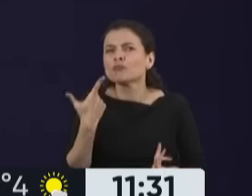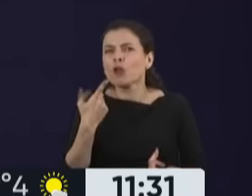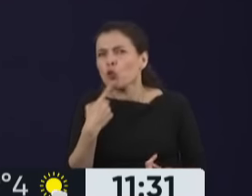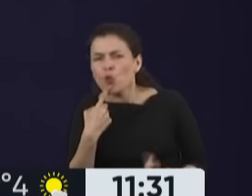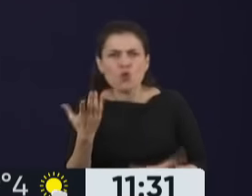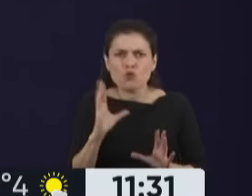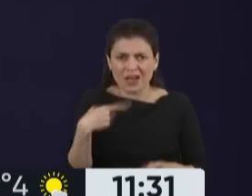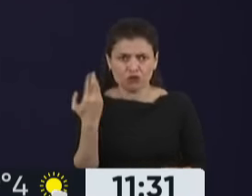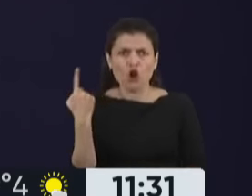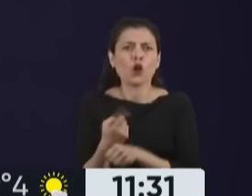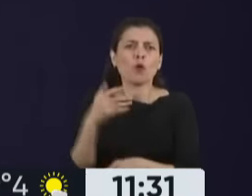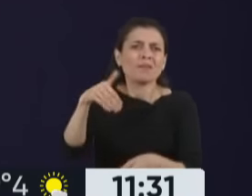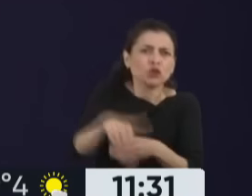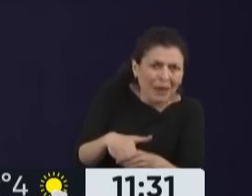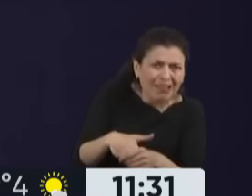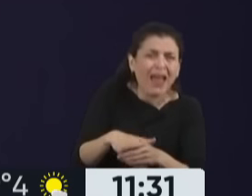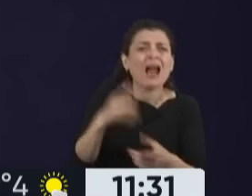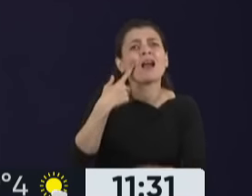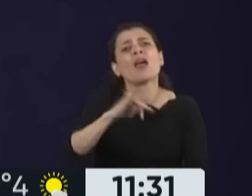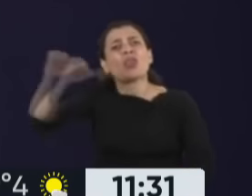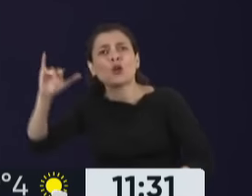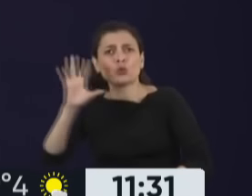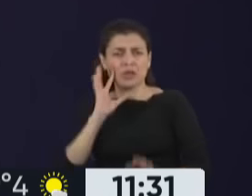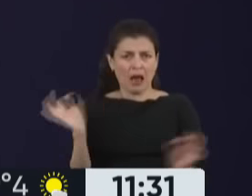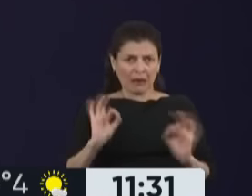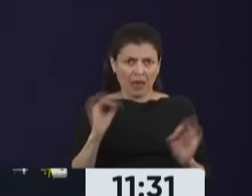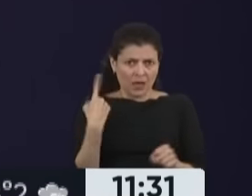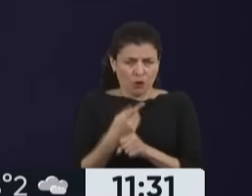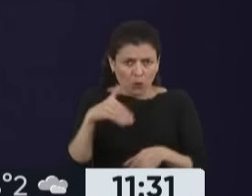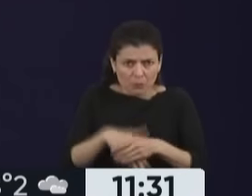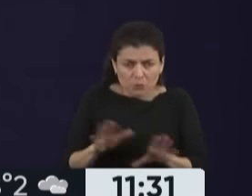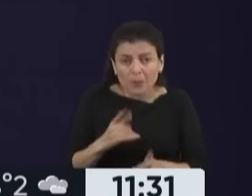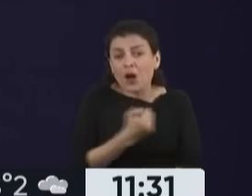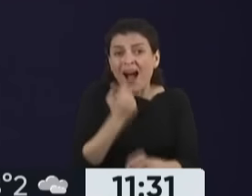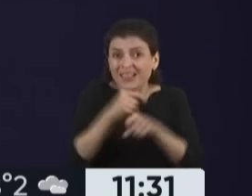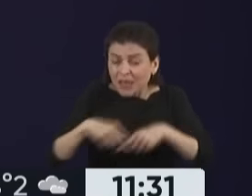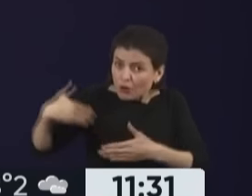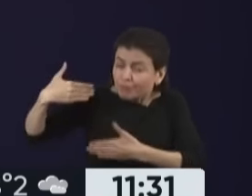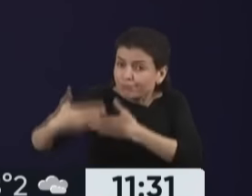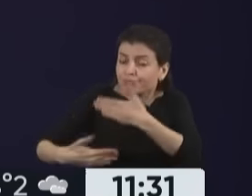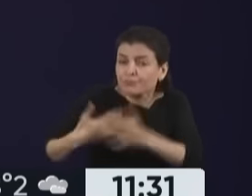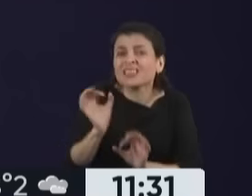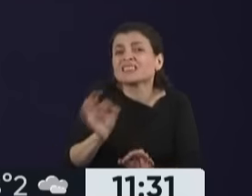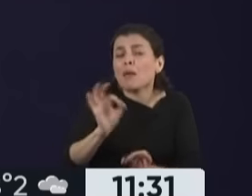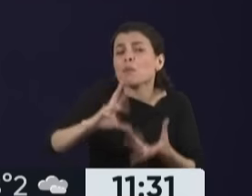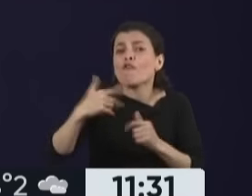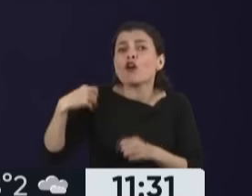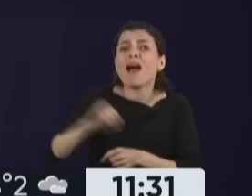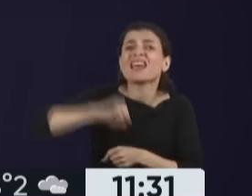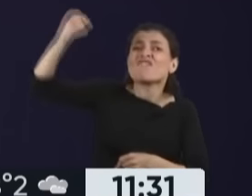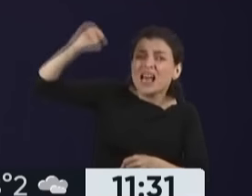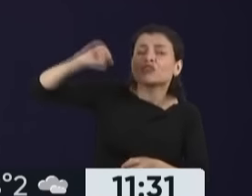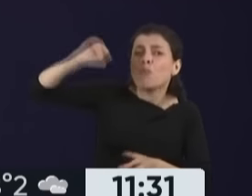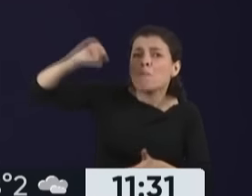intervenir, o judicializar, o denunciar, digo. Pero está claro que venimos en un proceso inflacionario con un